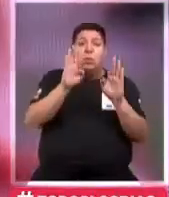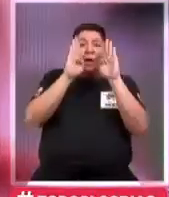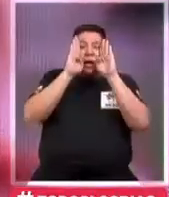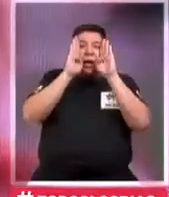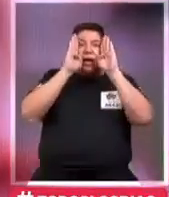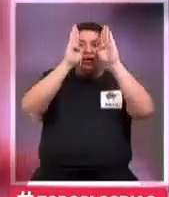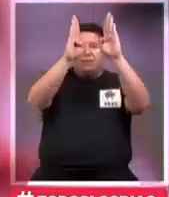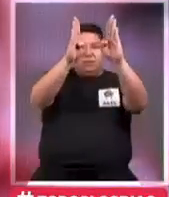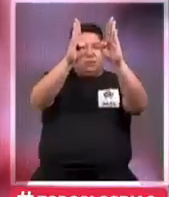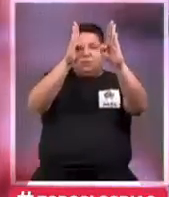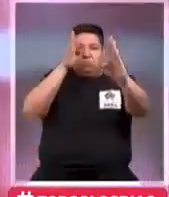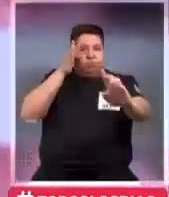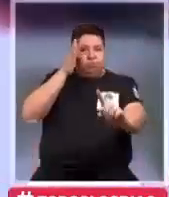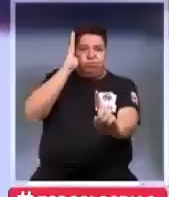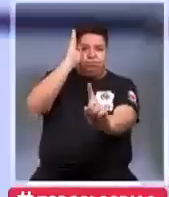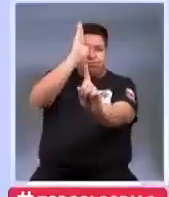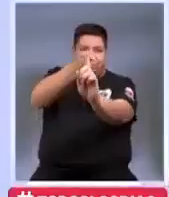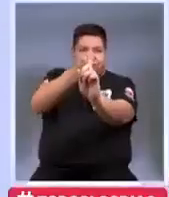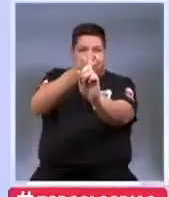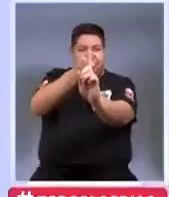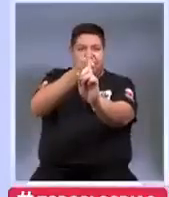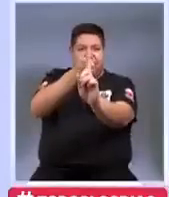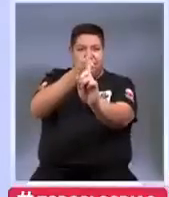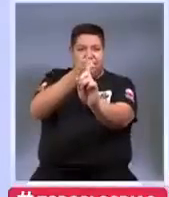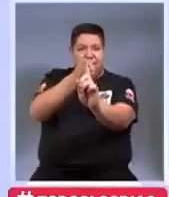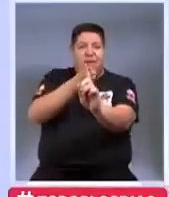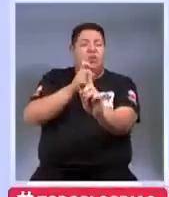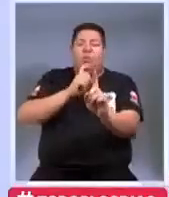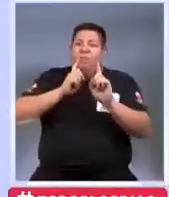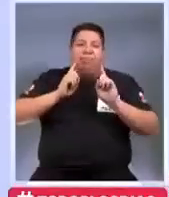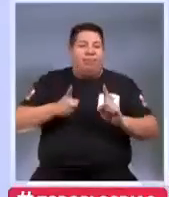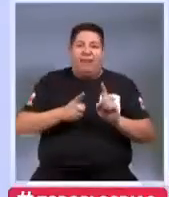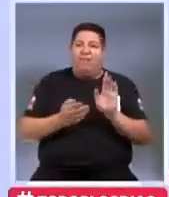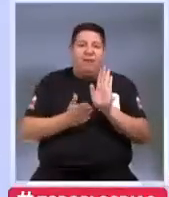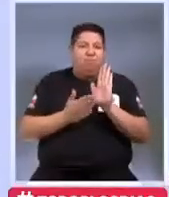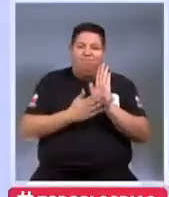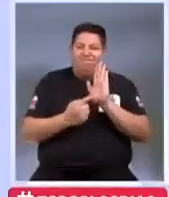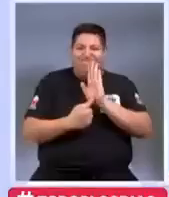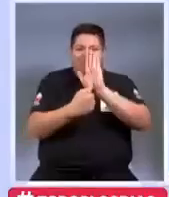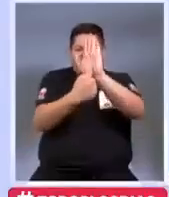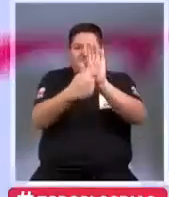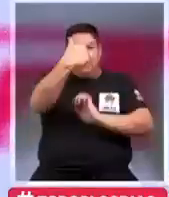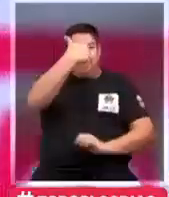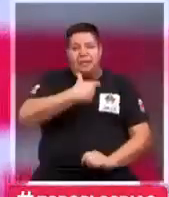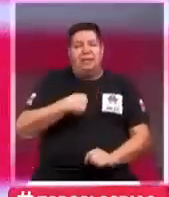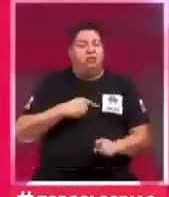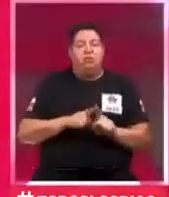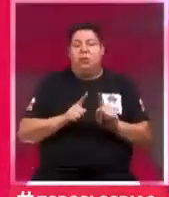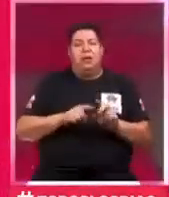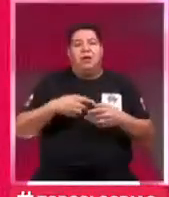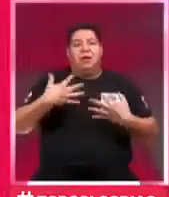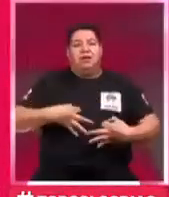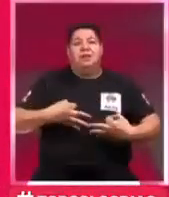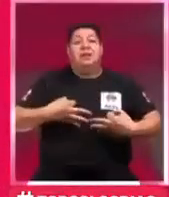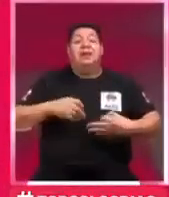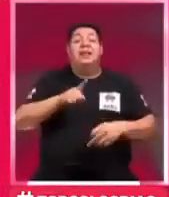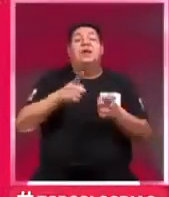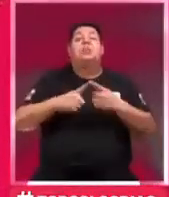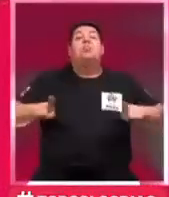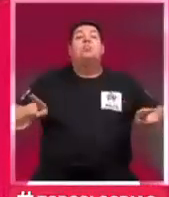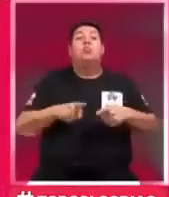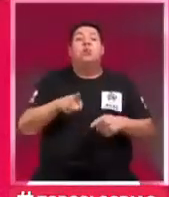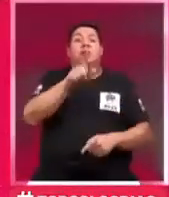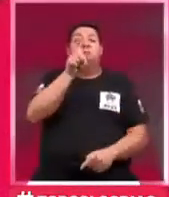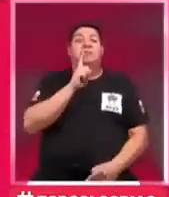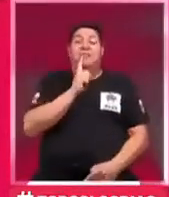centro del escenario, porque tú te mereces un reconocimiento muy importante. Y es un reconocimiento musical porque tú eres